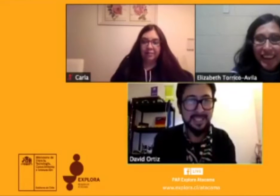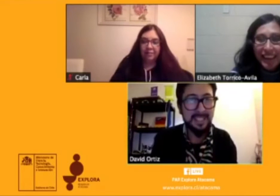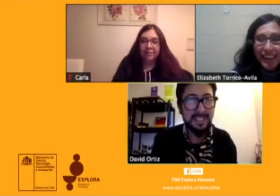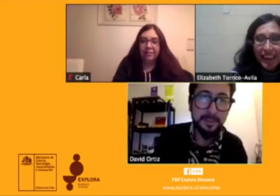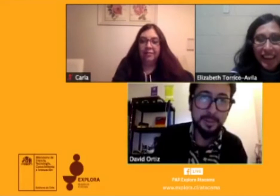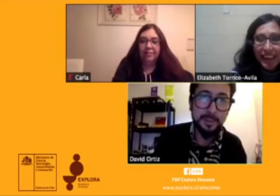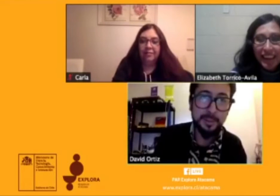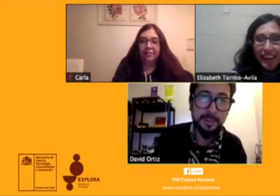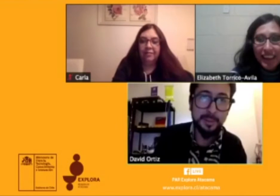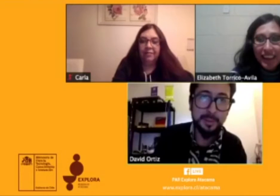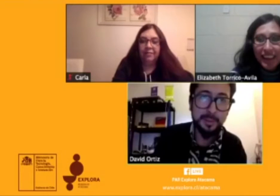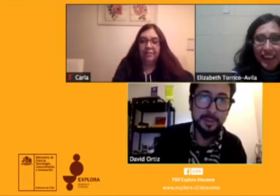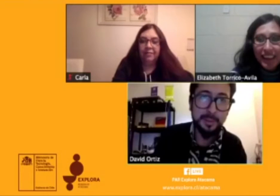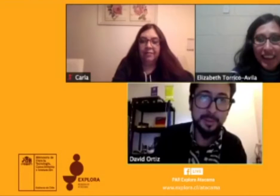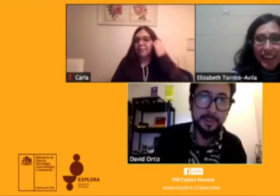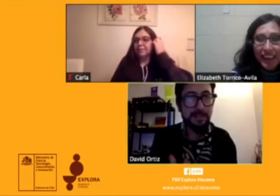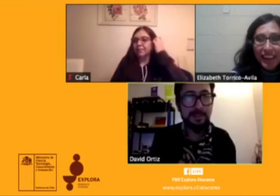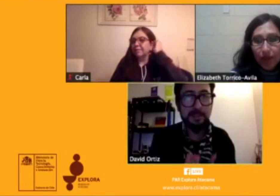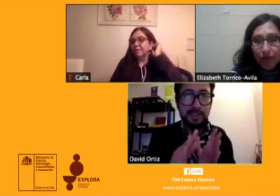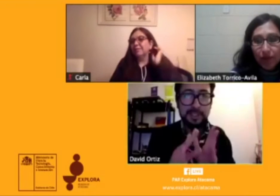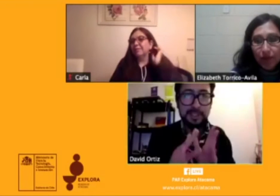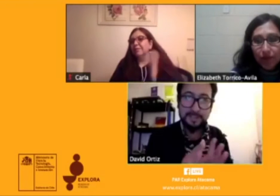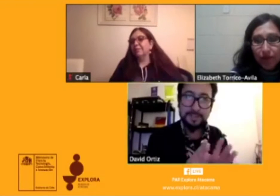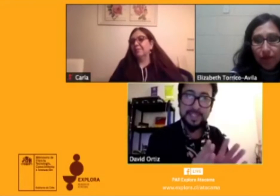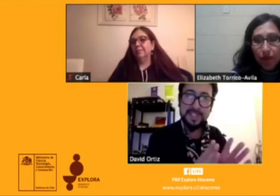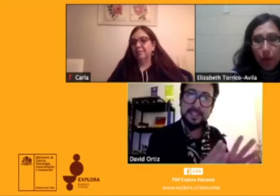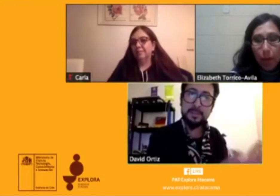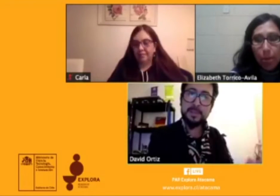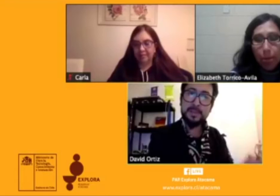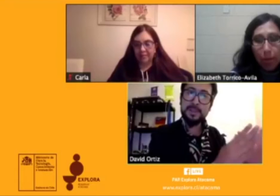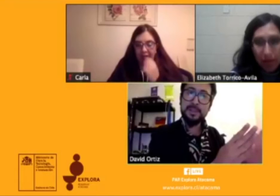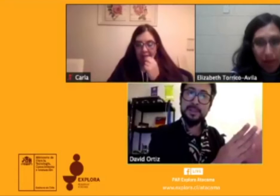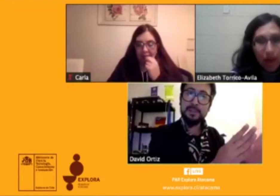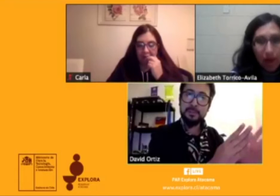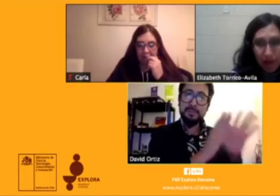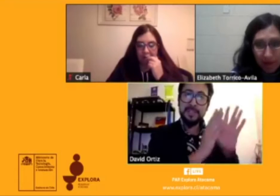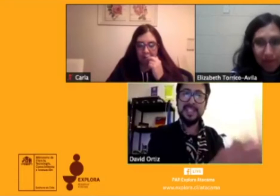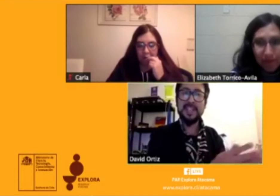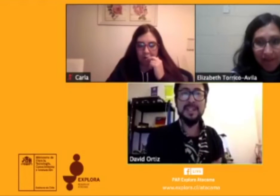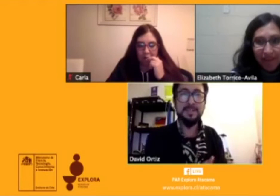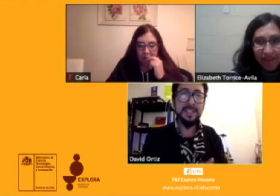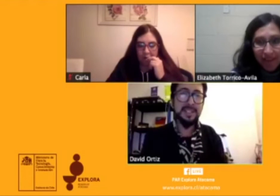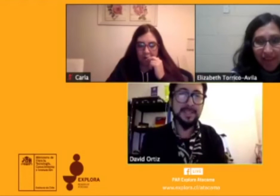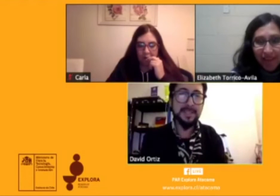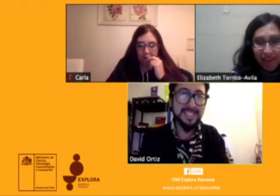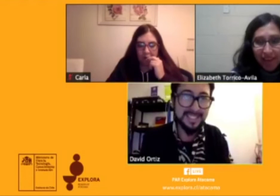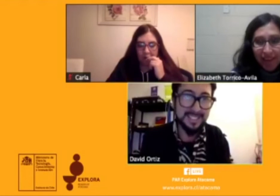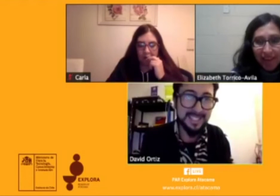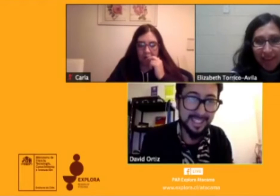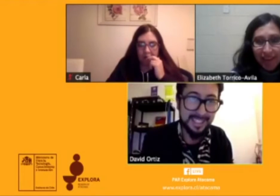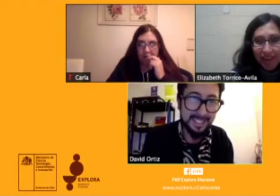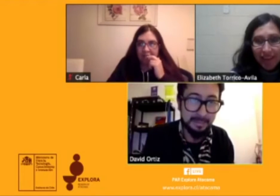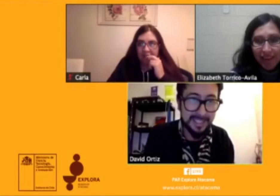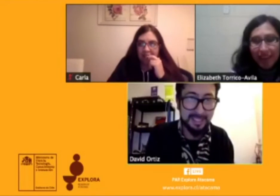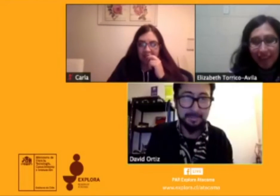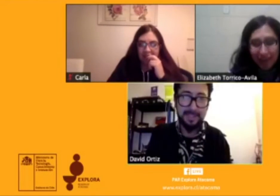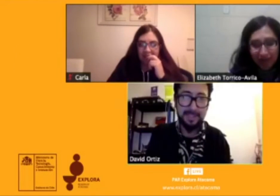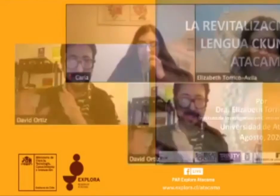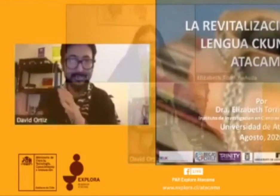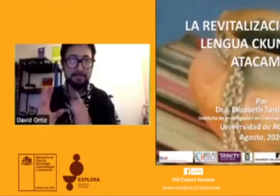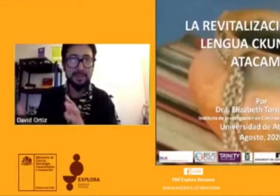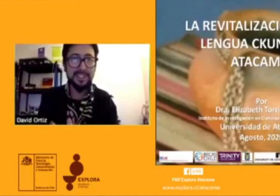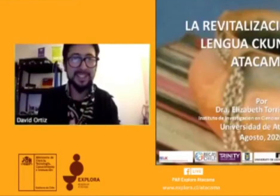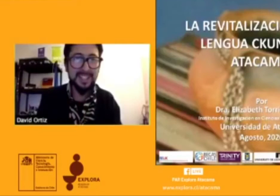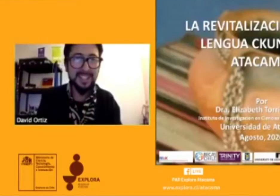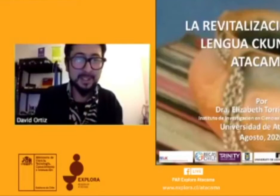ti. Tuviste un pregrado, pero luego eso se fue llevando por otro rumbo, hasta que finalmente te especializaste en lingüística. ¿Nos podrías contar